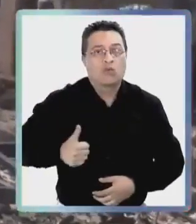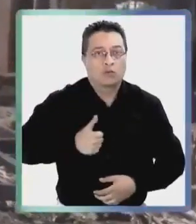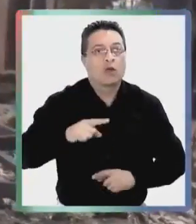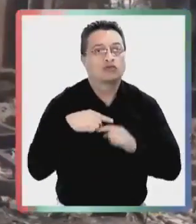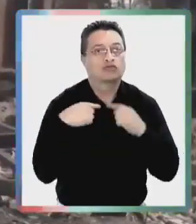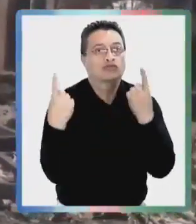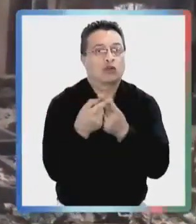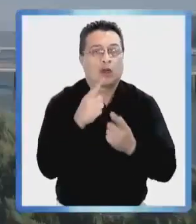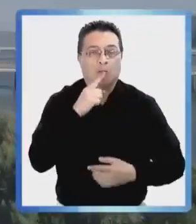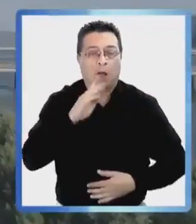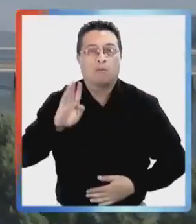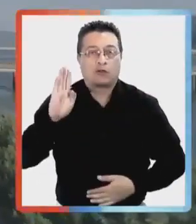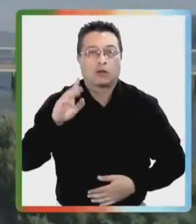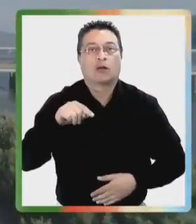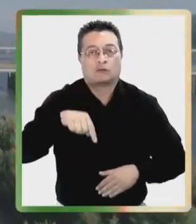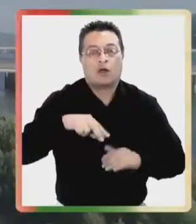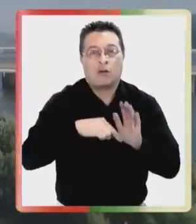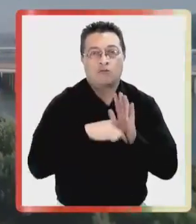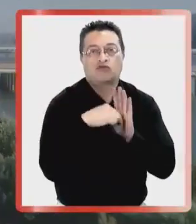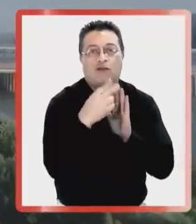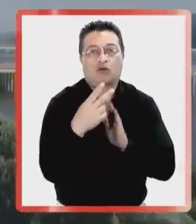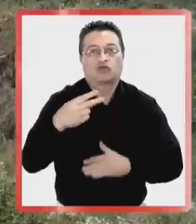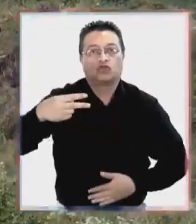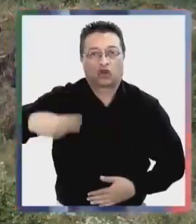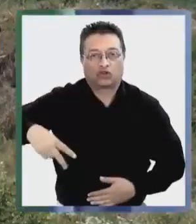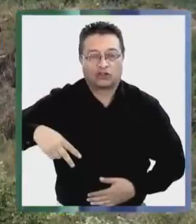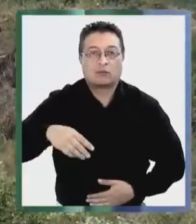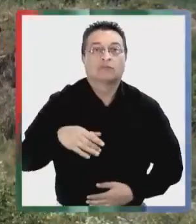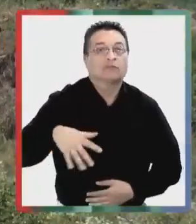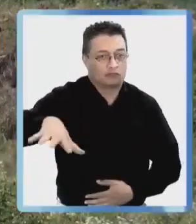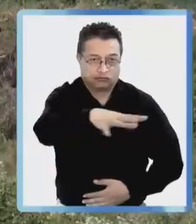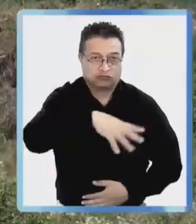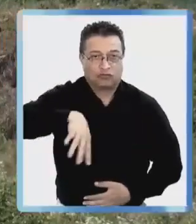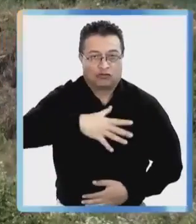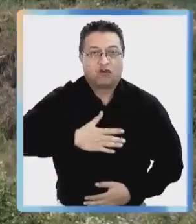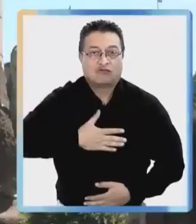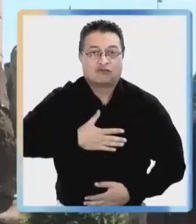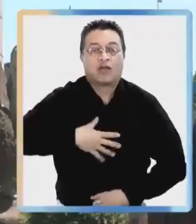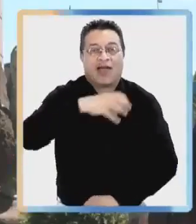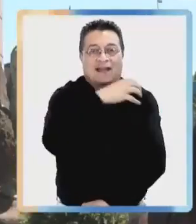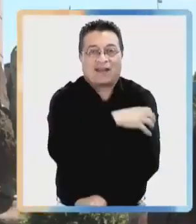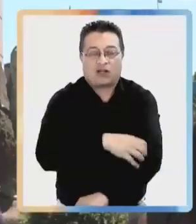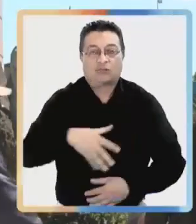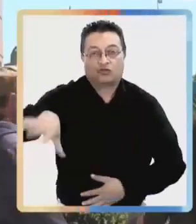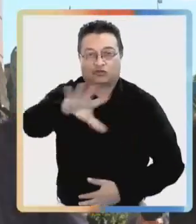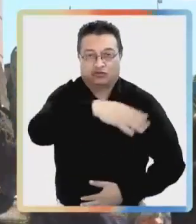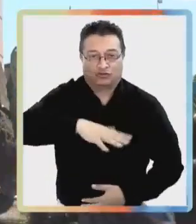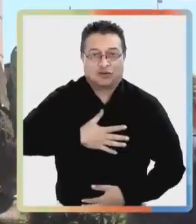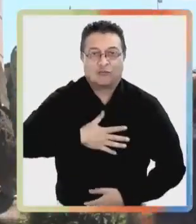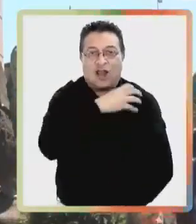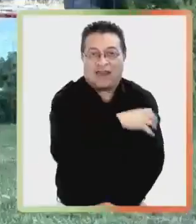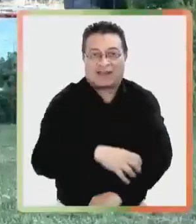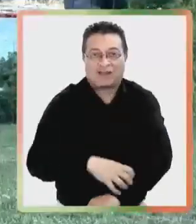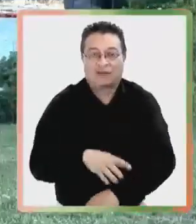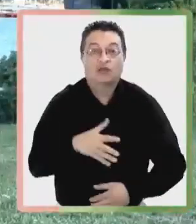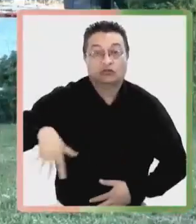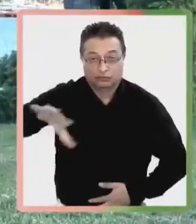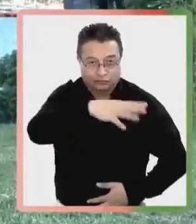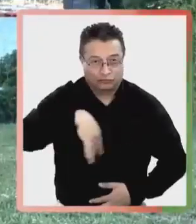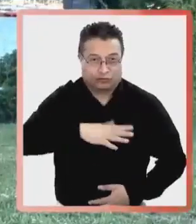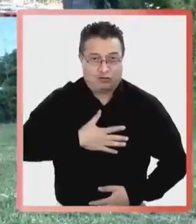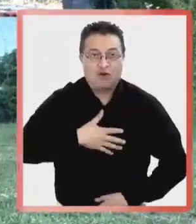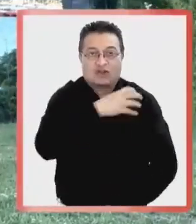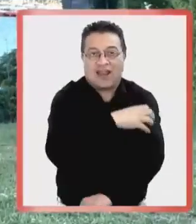todas las promesas. En Portavoz Noticias, somos las regiones. Somos las regiones.